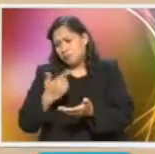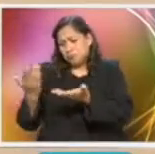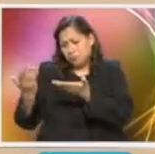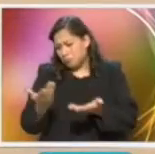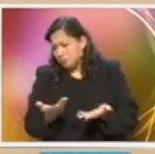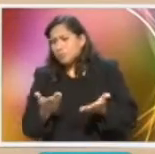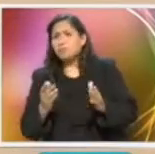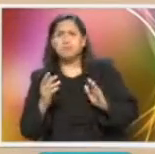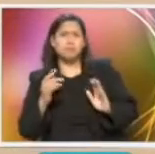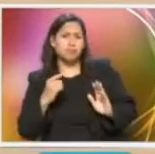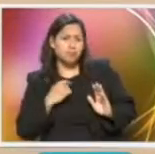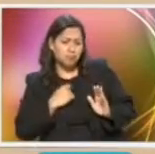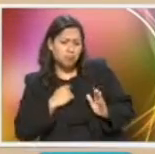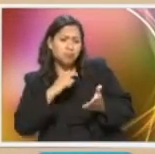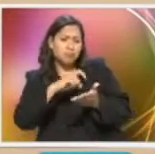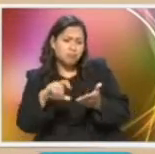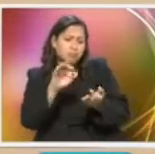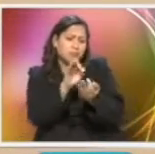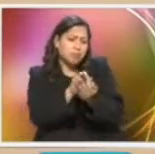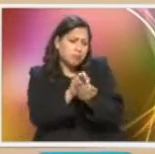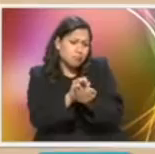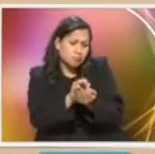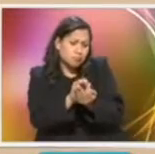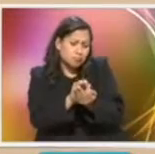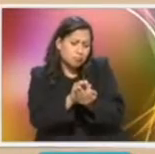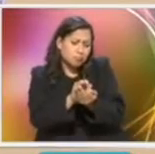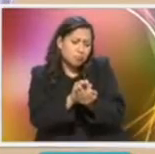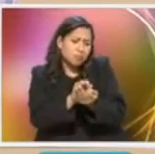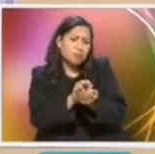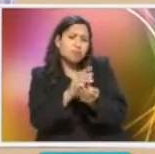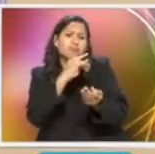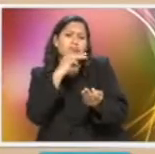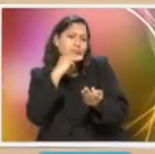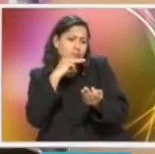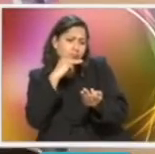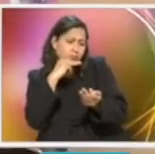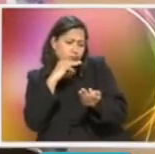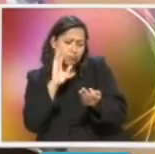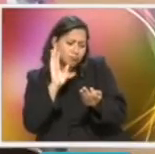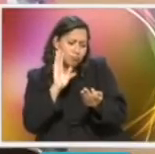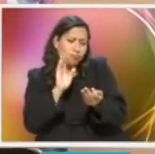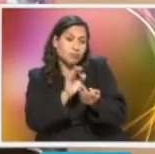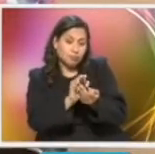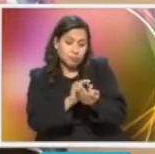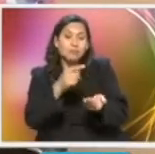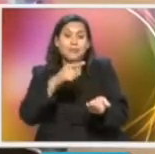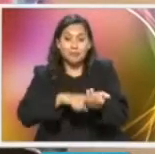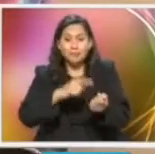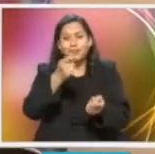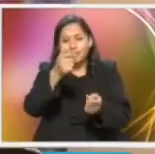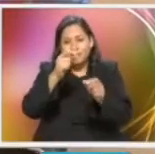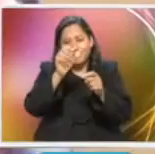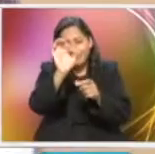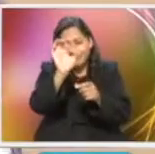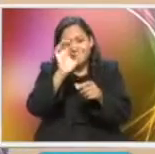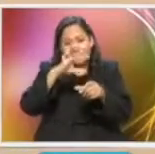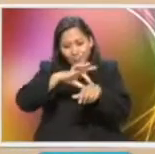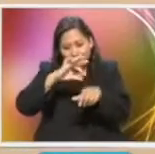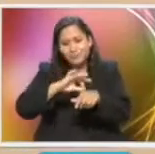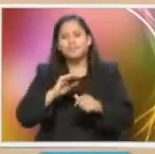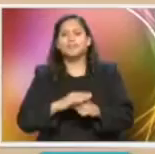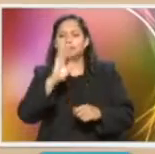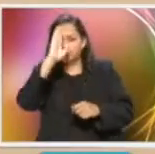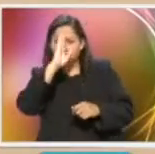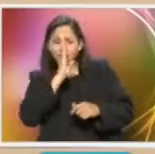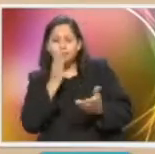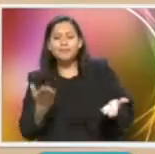y me compro mi tamal, ¿no? Mi tamal rojo. Pues el tamal trae carne, ¿no? El tamal trae carne, sí. A mediodía, pues me voy a echar